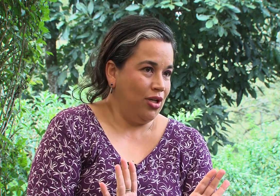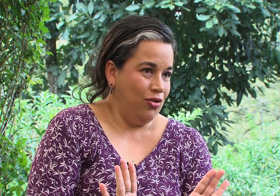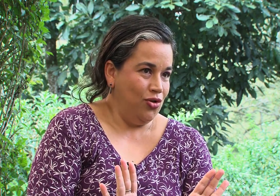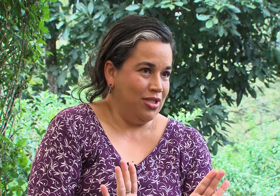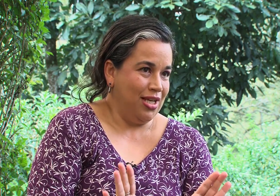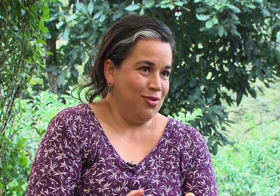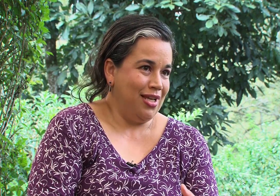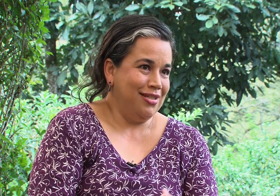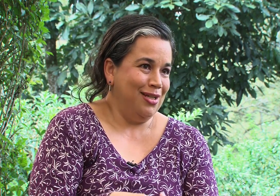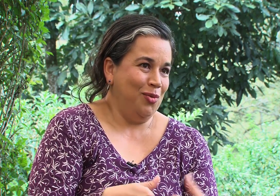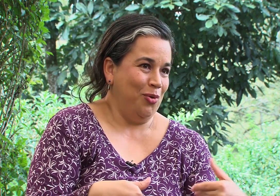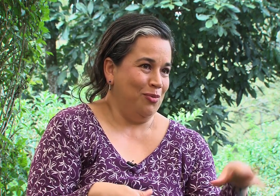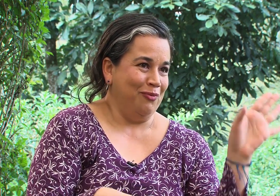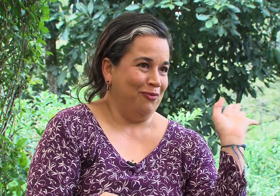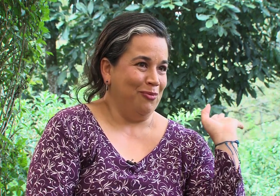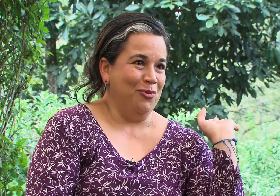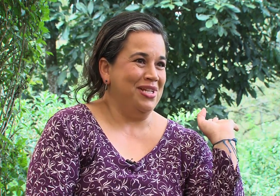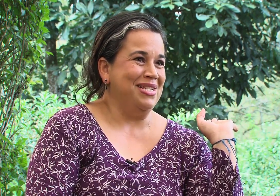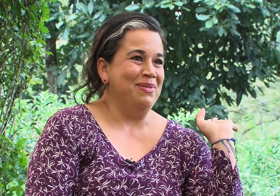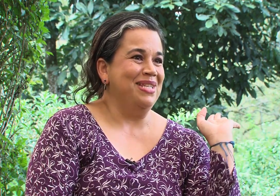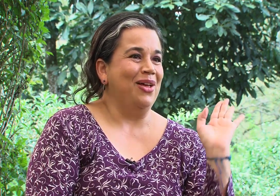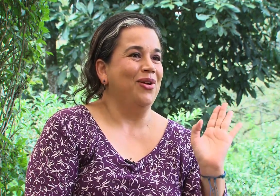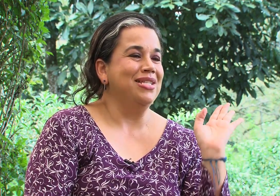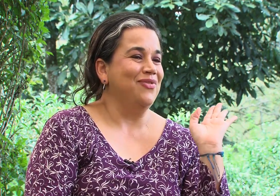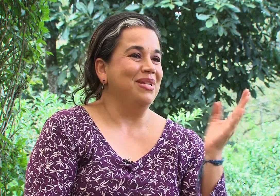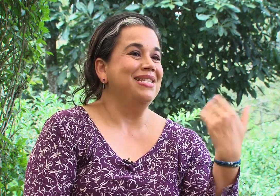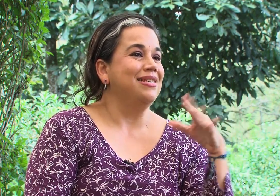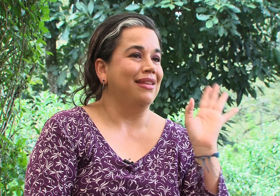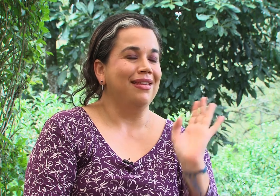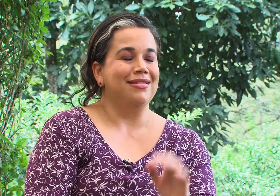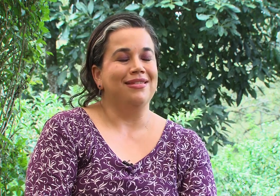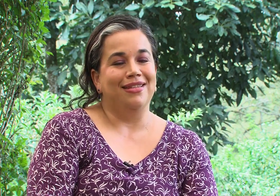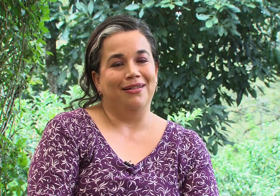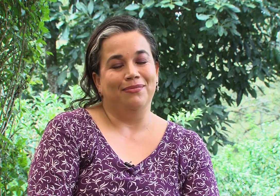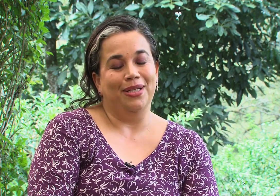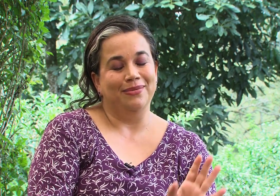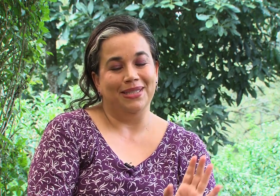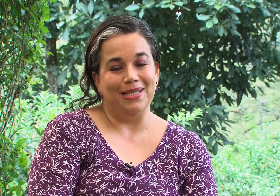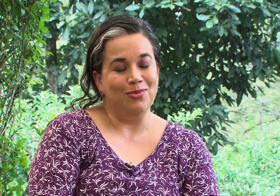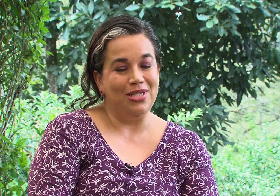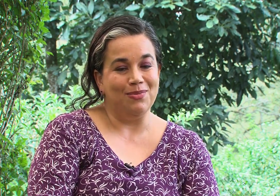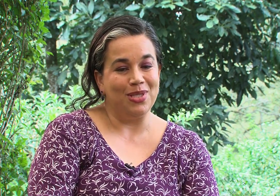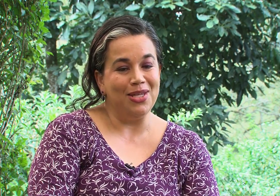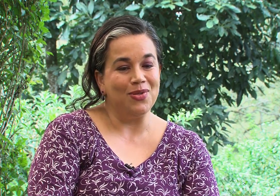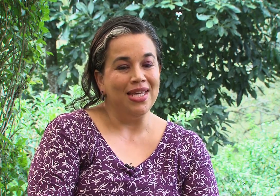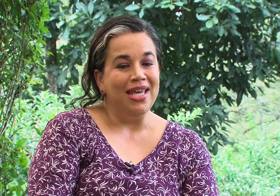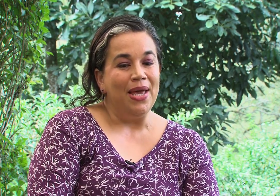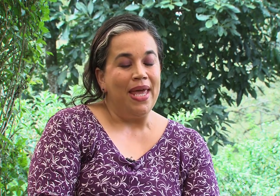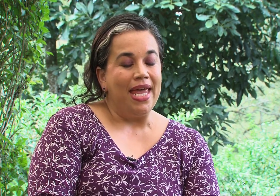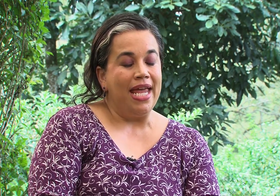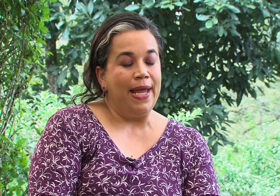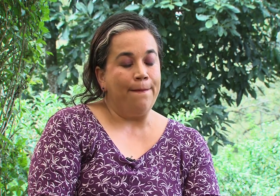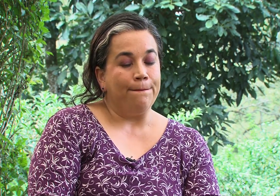que haya encontrado yo, es que eso está escrito por muchas investigadoras y feministas antes, desde hace muchísimos años.